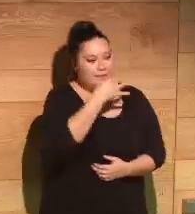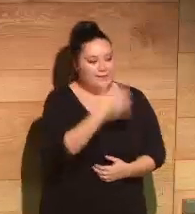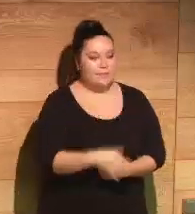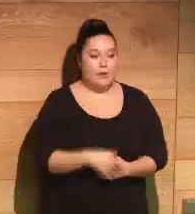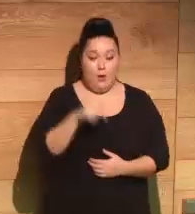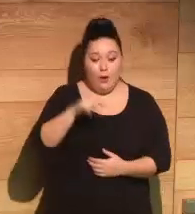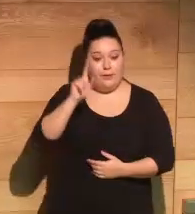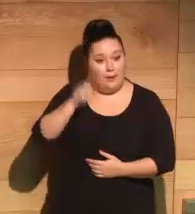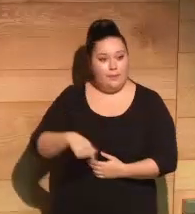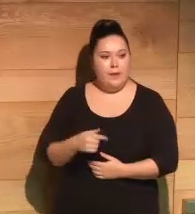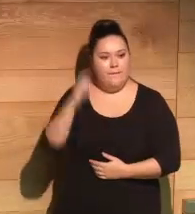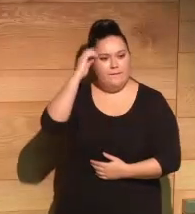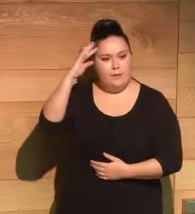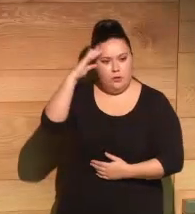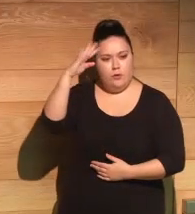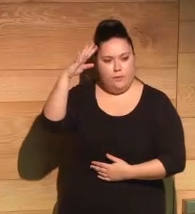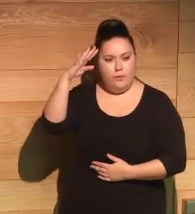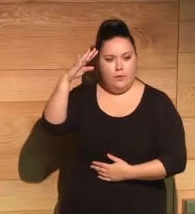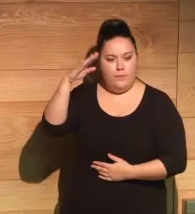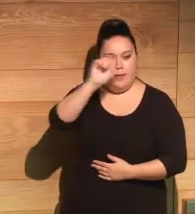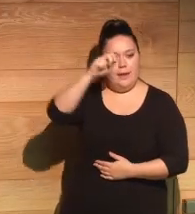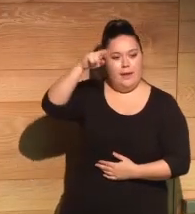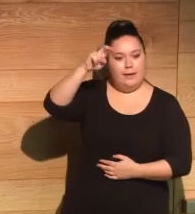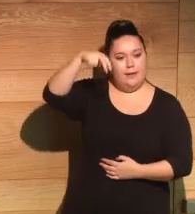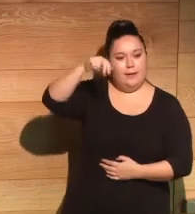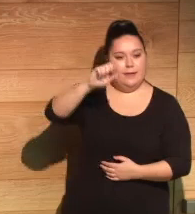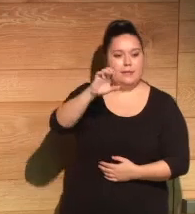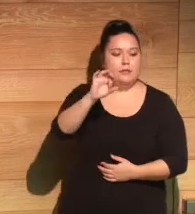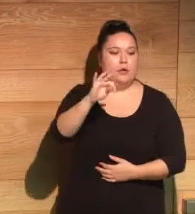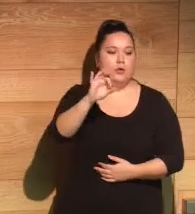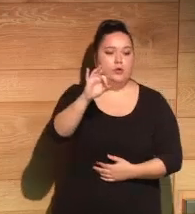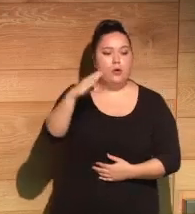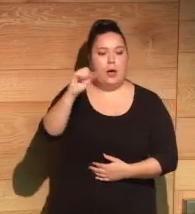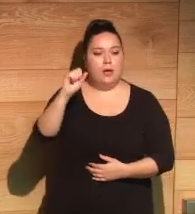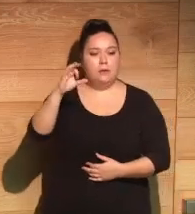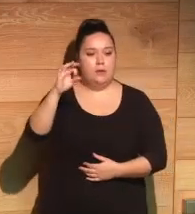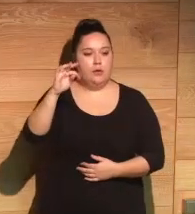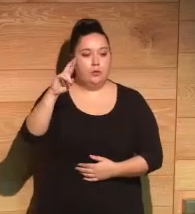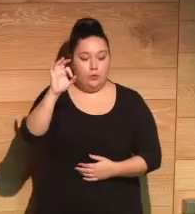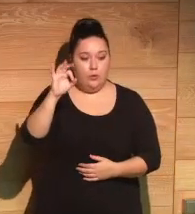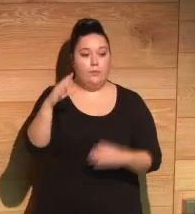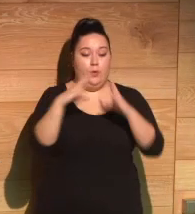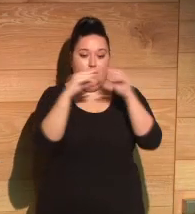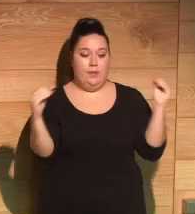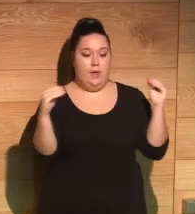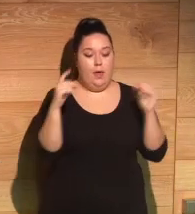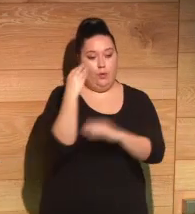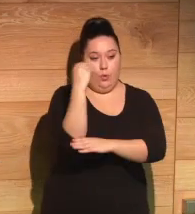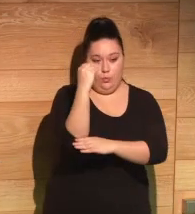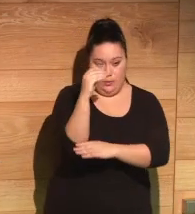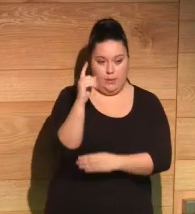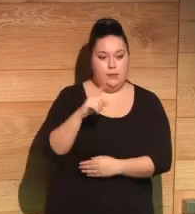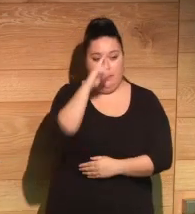está con nosotros el también filósofo, a mi derecha, Ernesto Castro, doctor en Filosofía por la Complutense de Madrid, autor de libros como